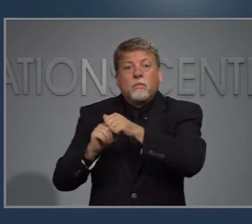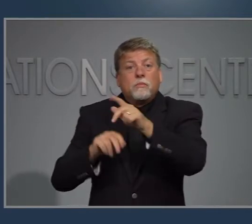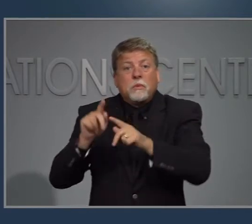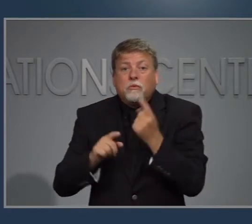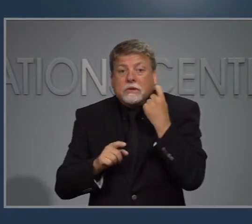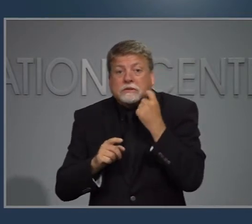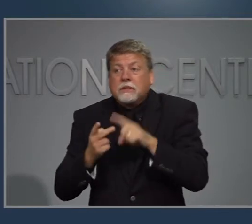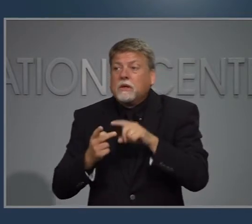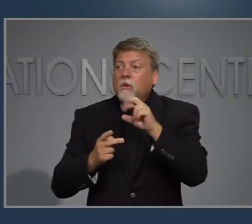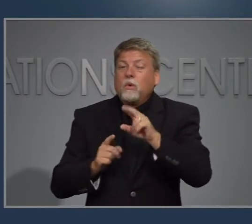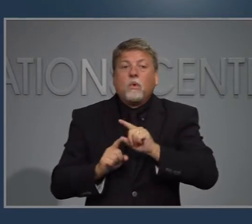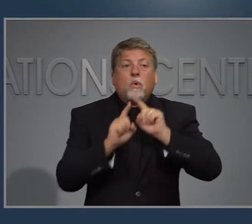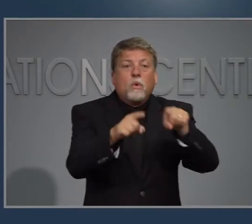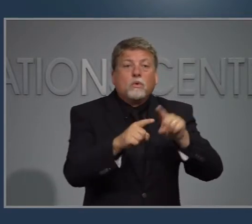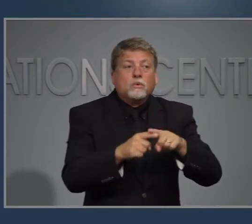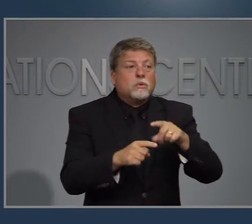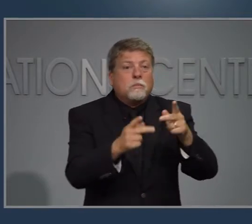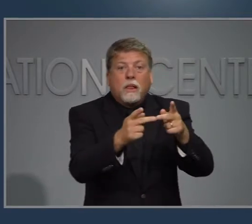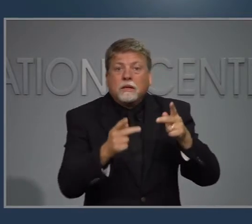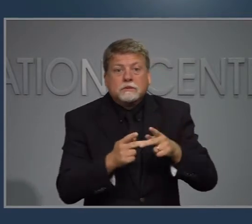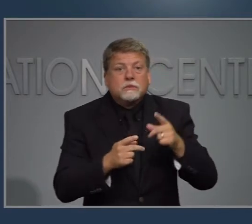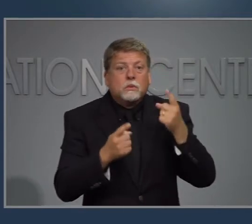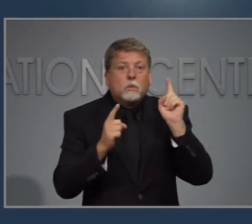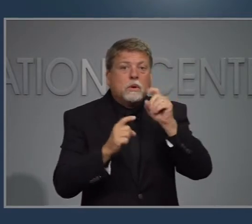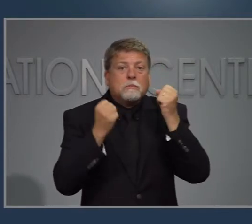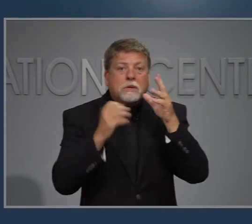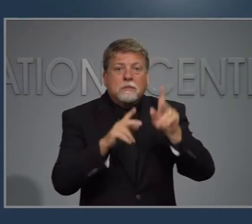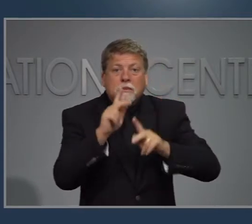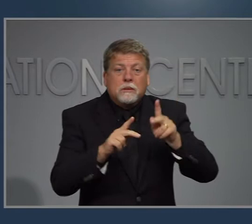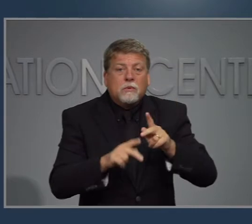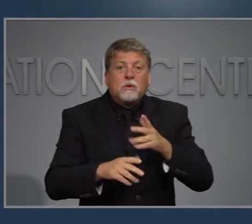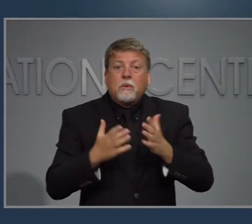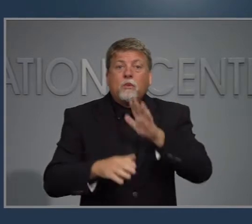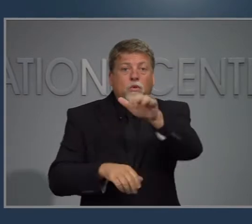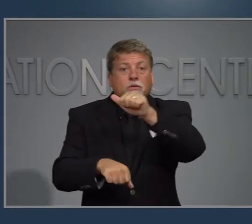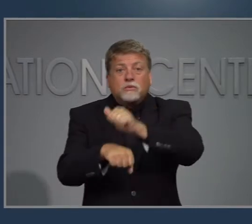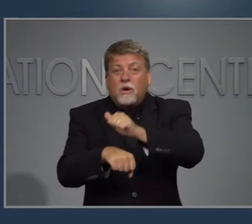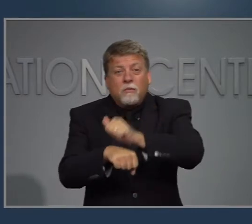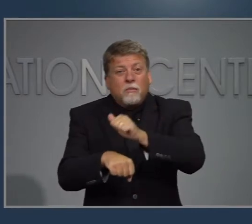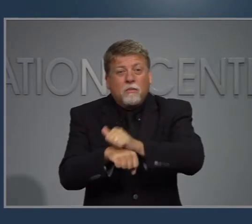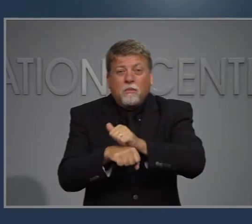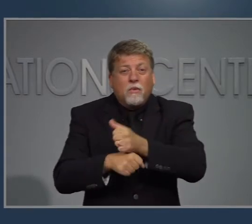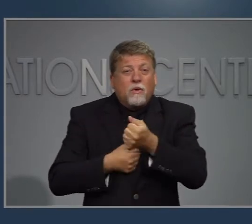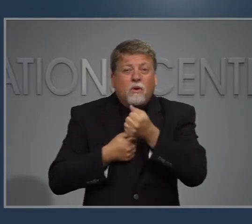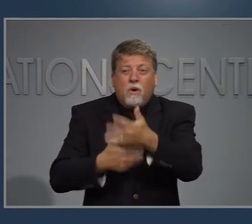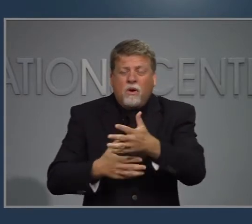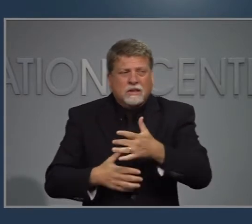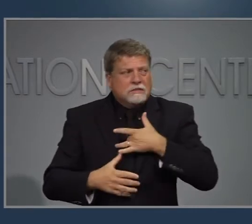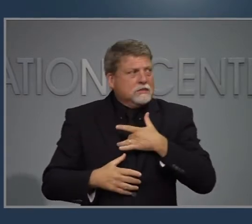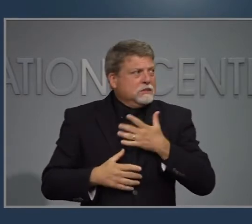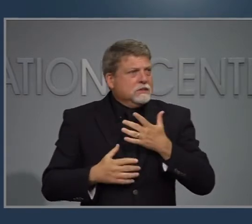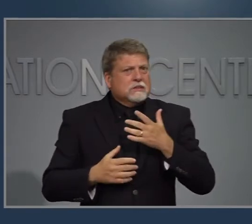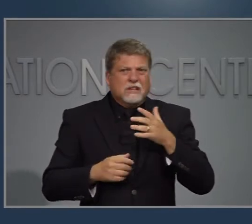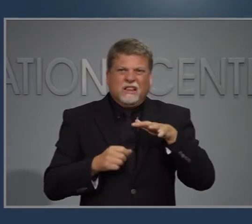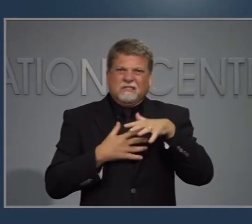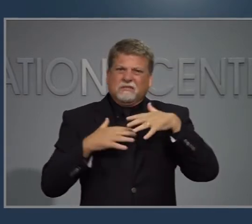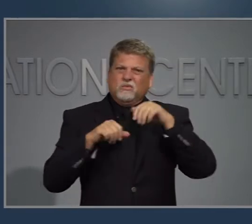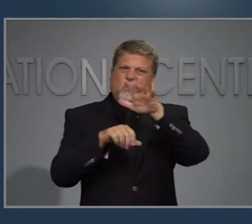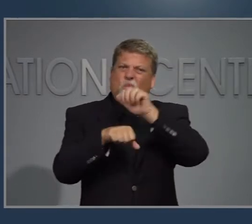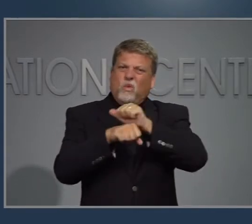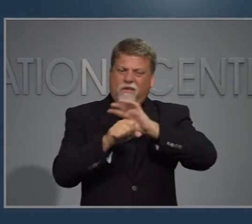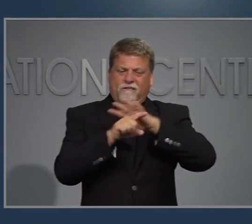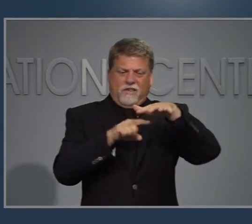de alto riesgo. Hay muchos lugares en el estado que les dan pruebas gratis. Vayan a nuestra página web para ver